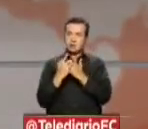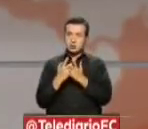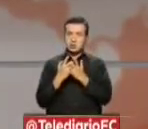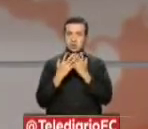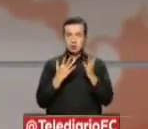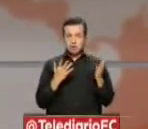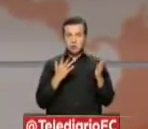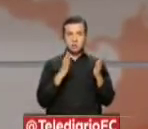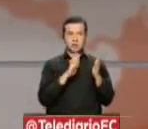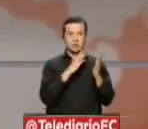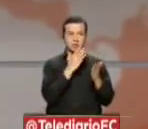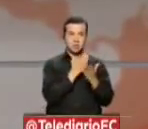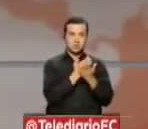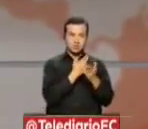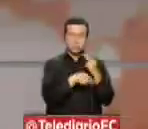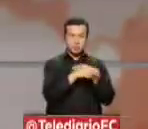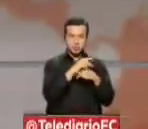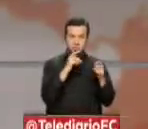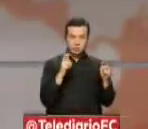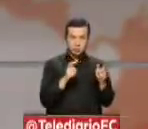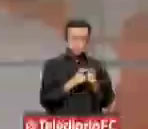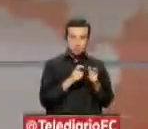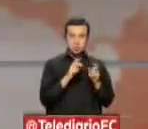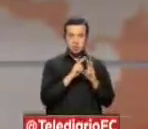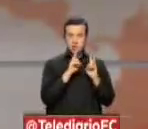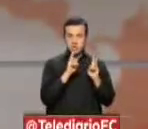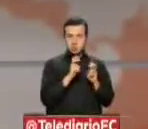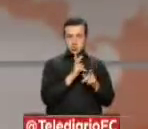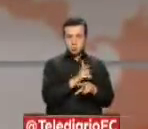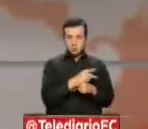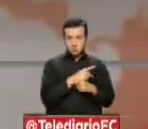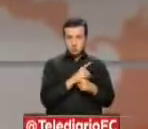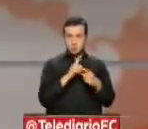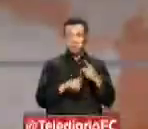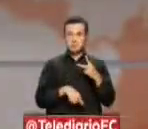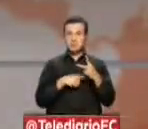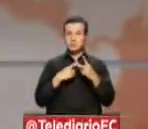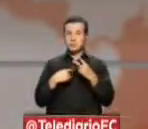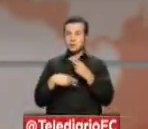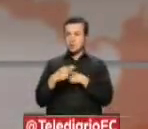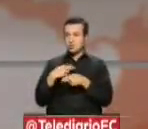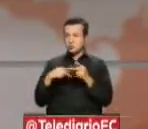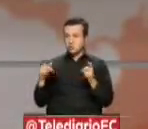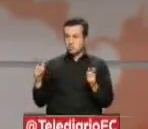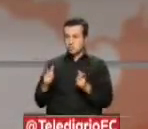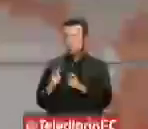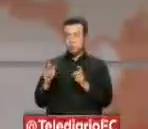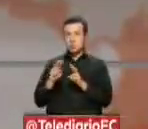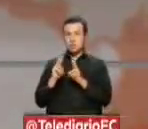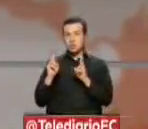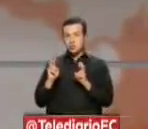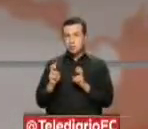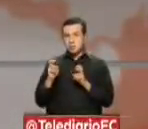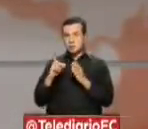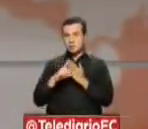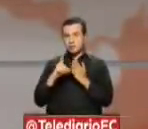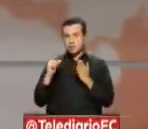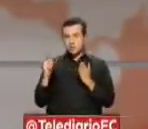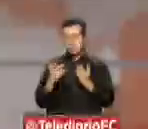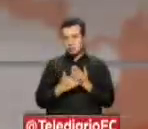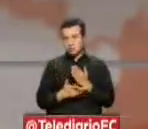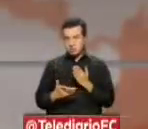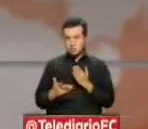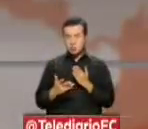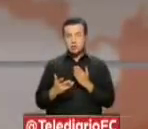tanto el lado de la economía popular y solidaria en lo que tiene que ver con lo productivo, con la economía popular y solidaria en lo que tiene que ver en lo financiero. Y